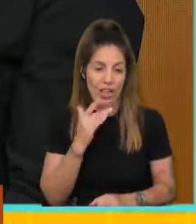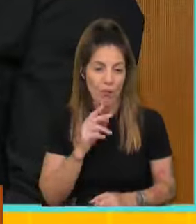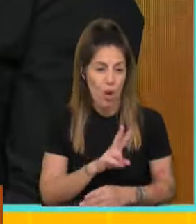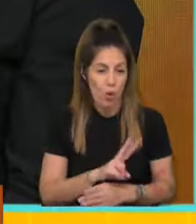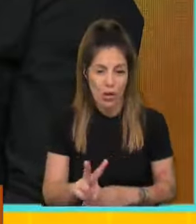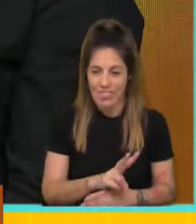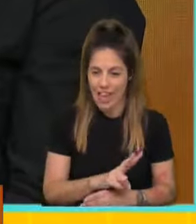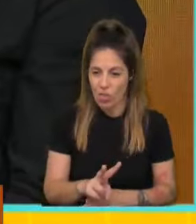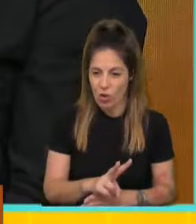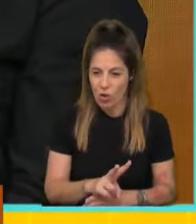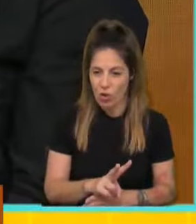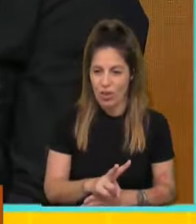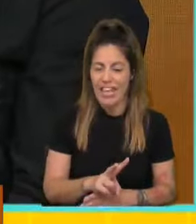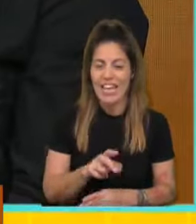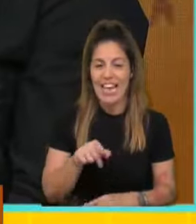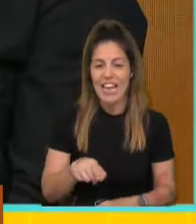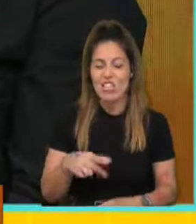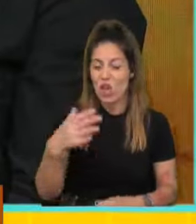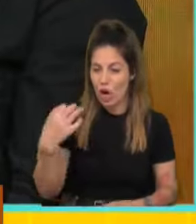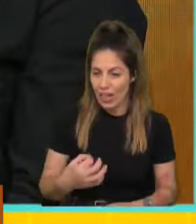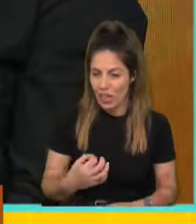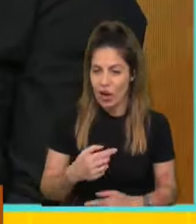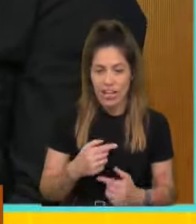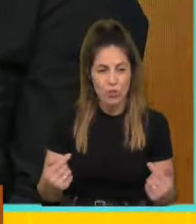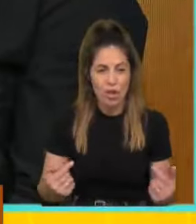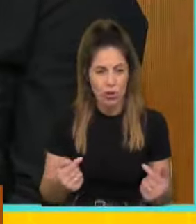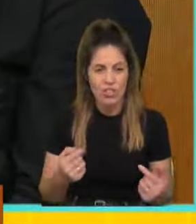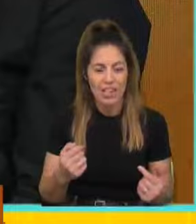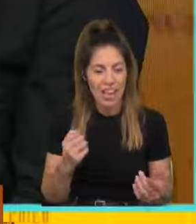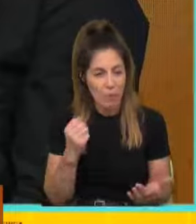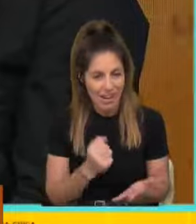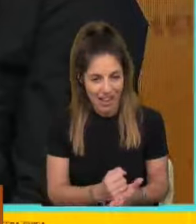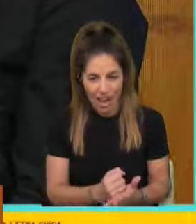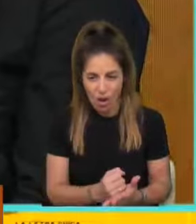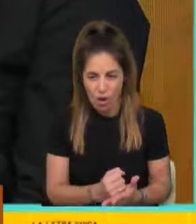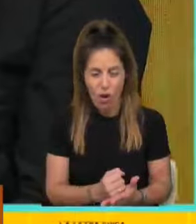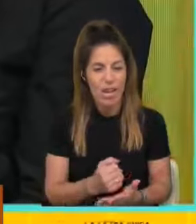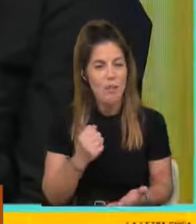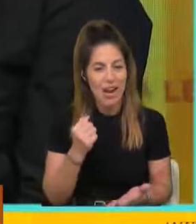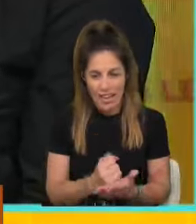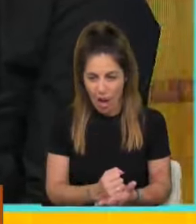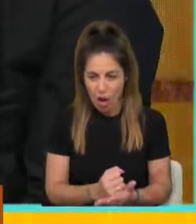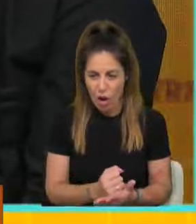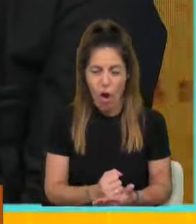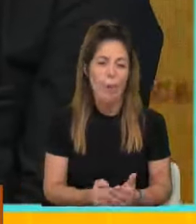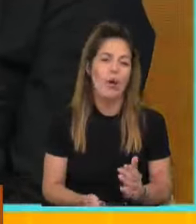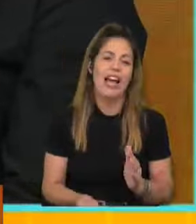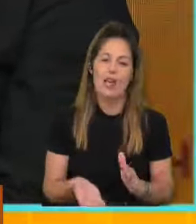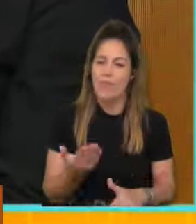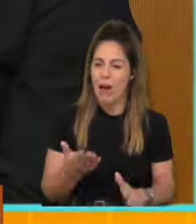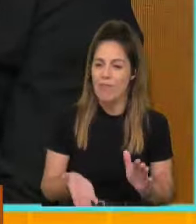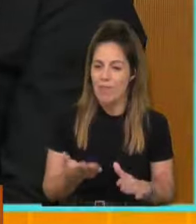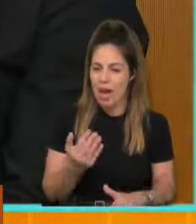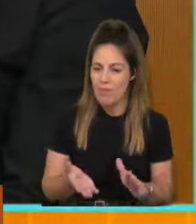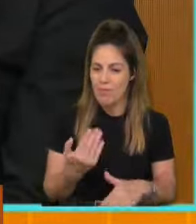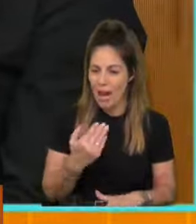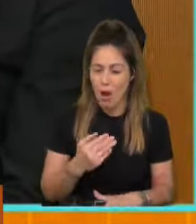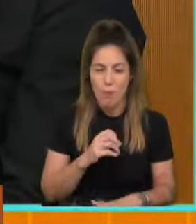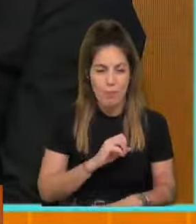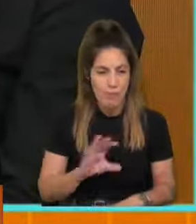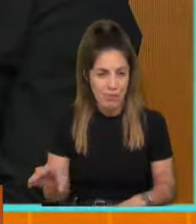y esto me me me parece que que es una cosa que hay que hay que remarcarlo sobre manera porque a las que más más más este